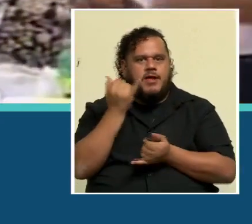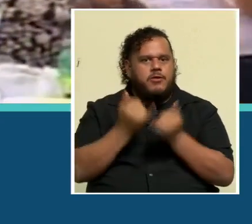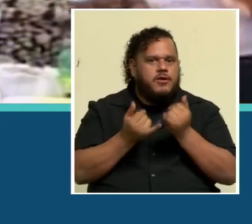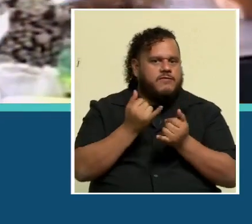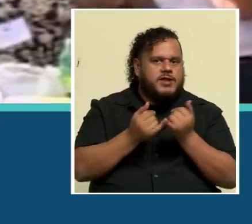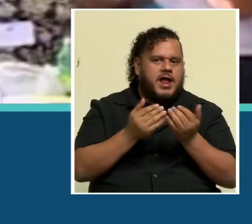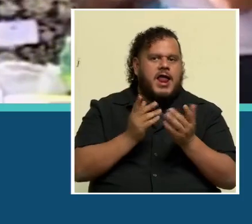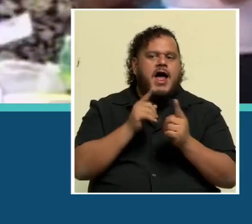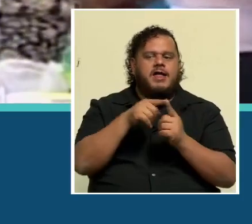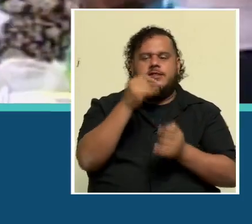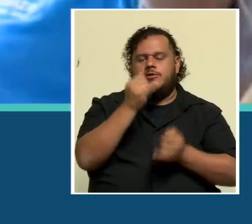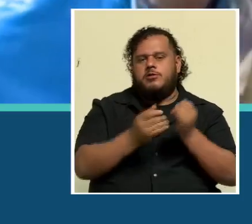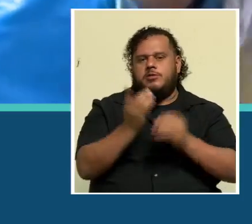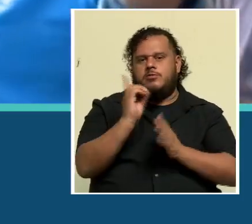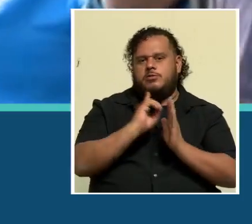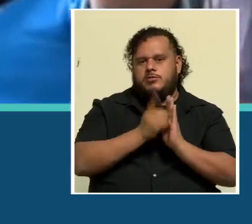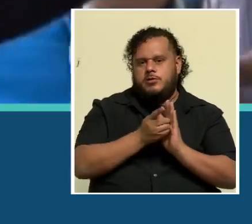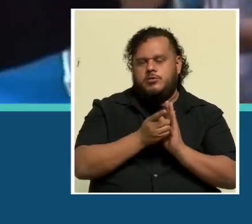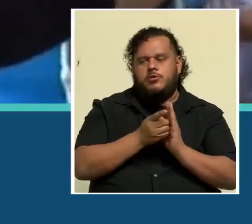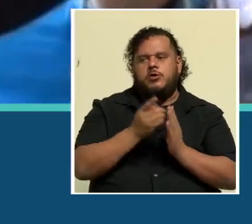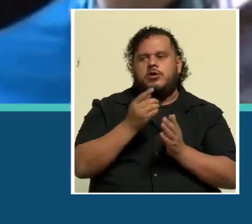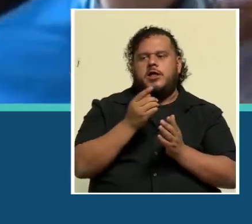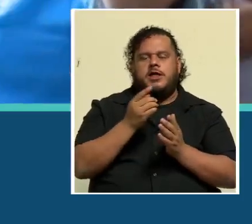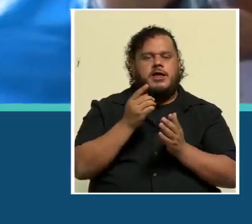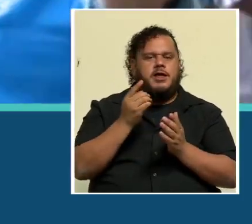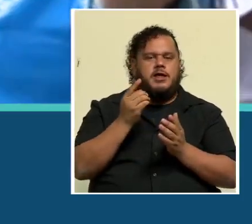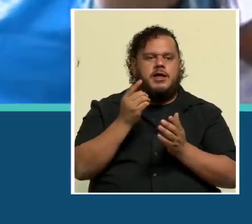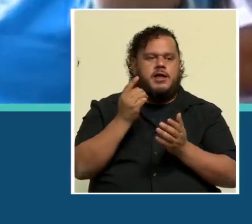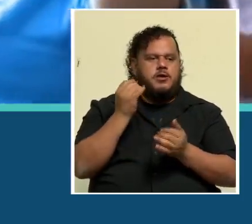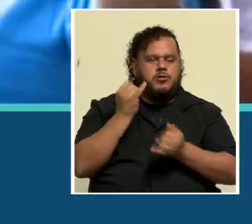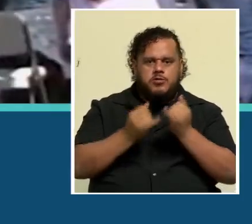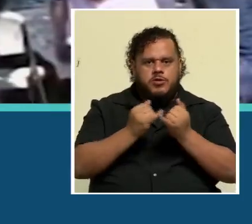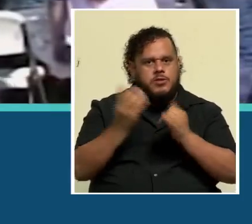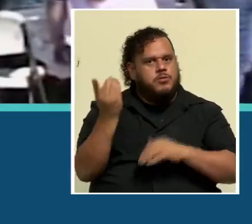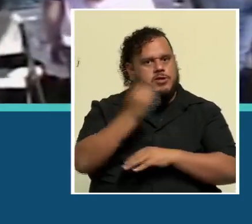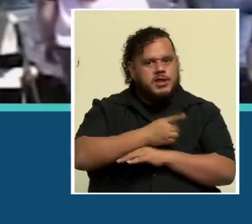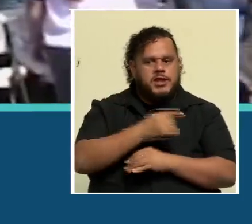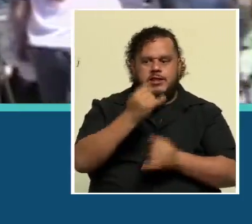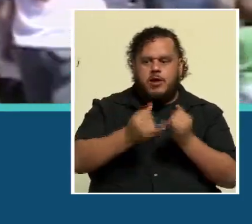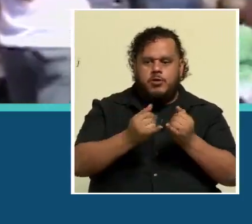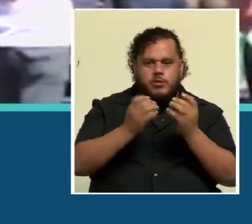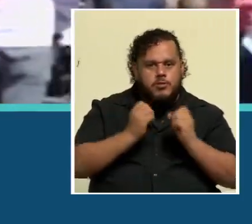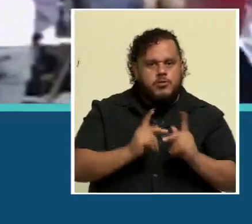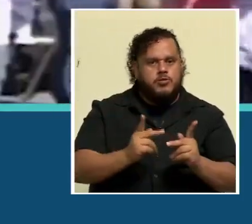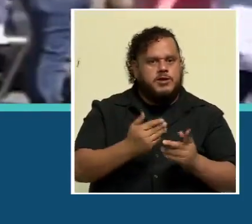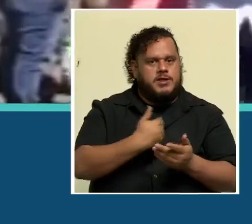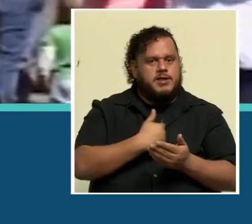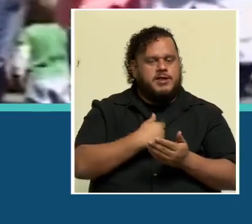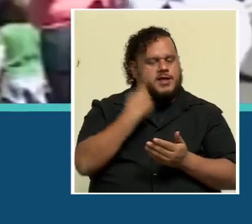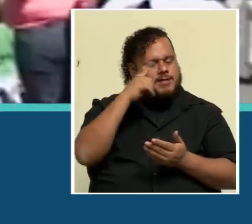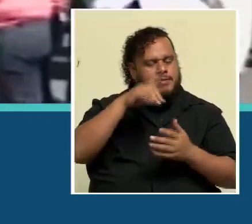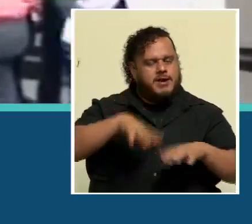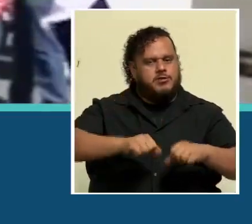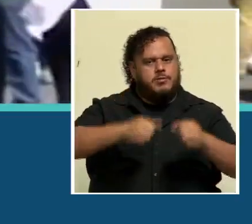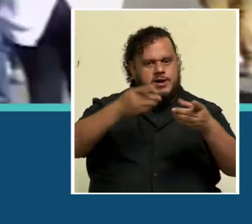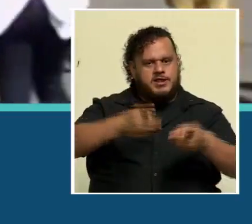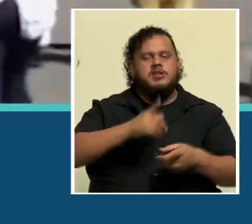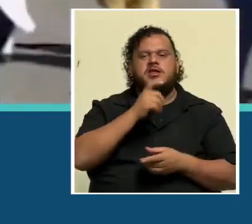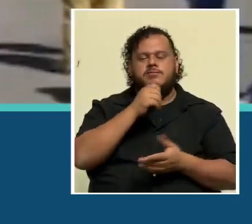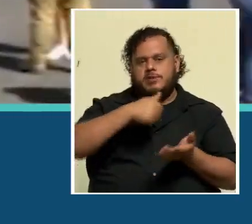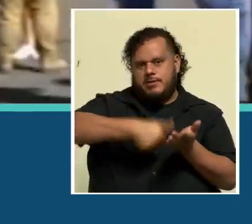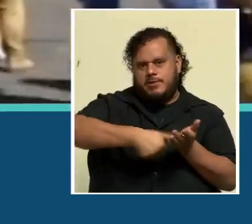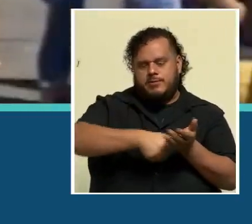los últimos minutos, ¿verdad? Los últimos días y el último chance que tenga para tomar esa decisión, ¿verdad? Entonces, sí